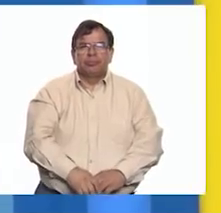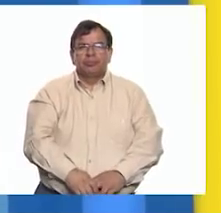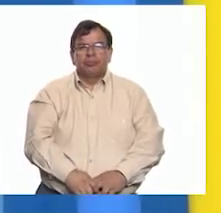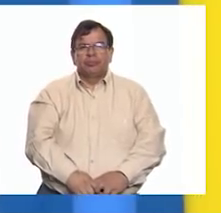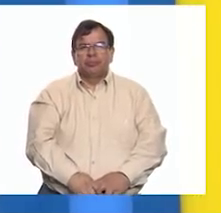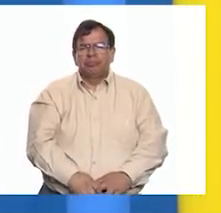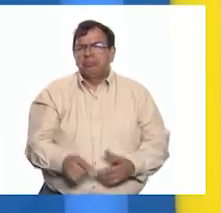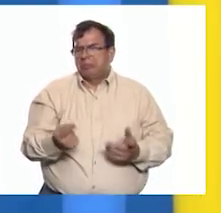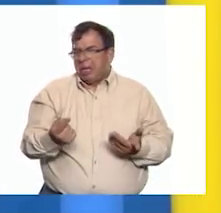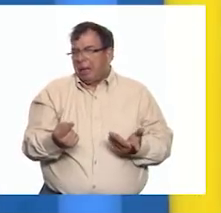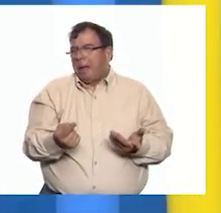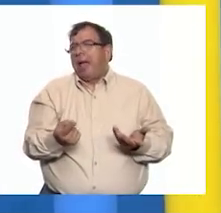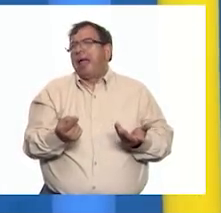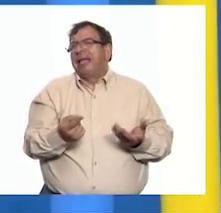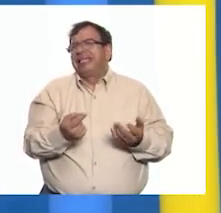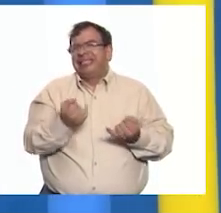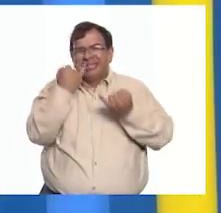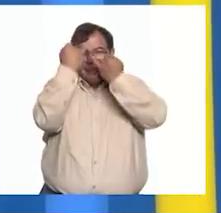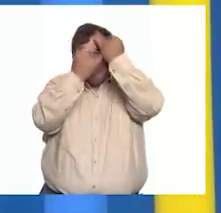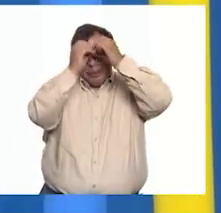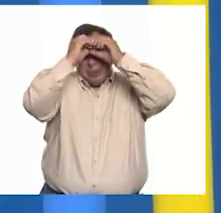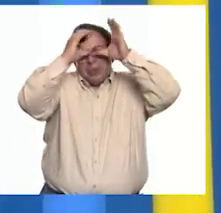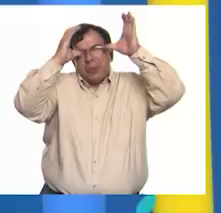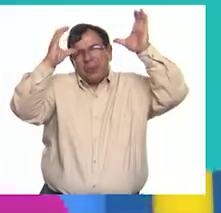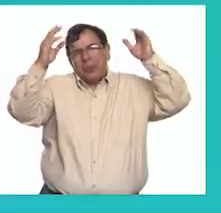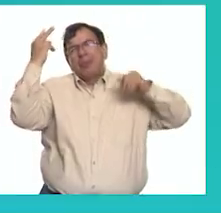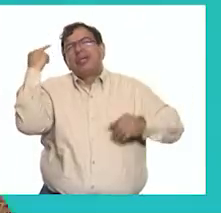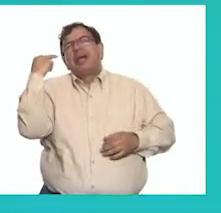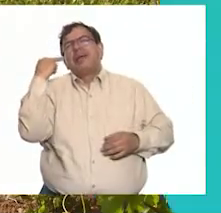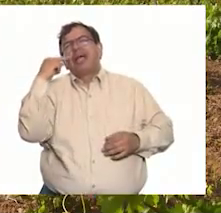Vamos a viajar entonces hasta ese lugar.